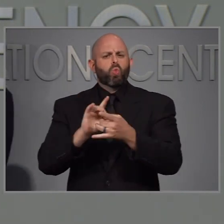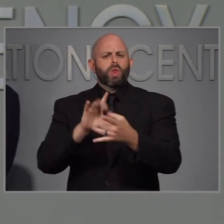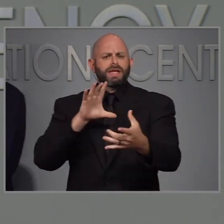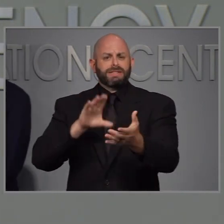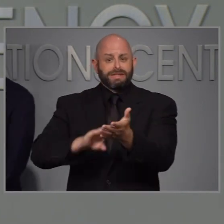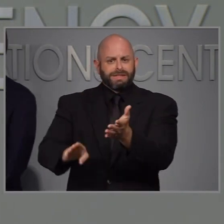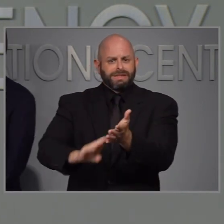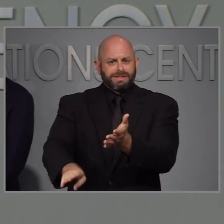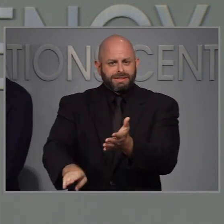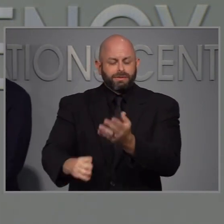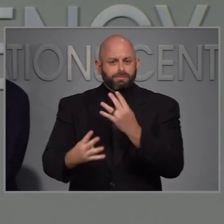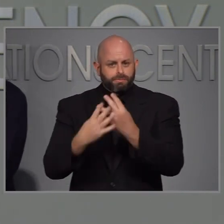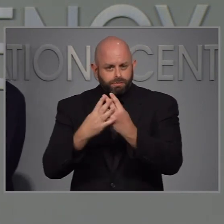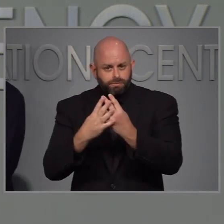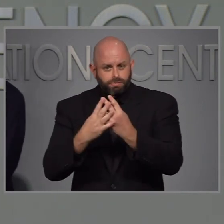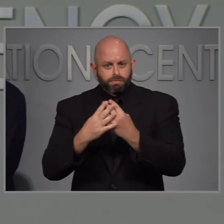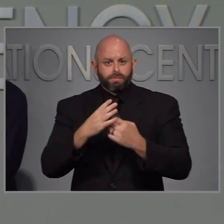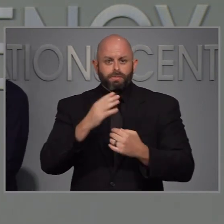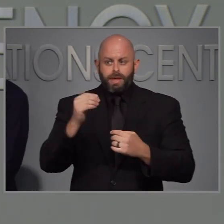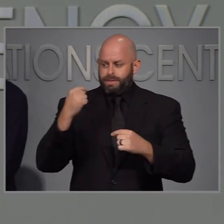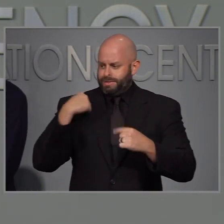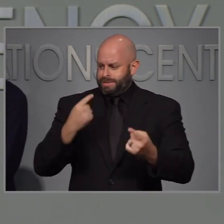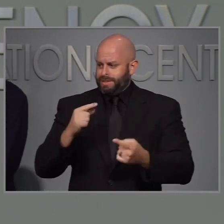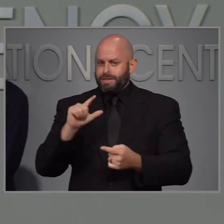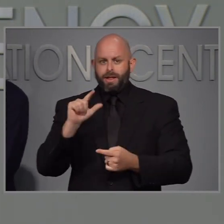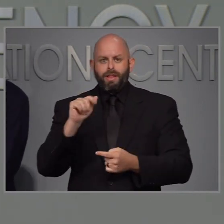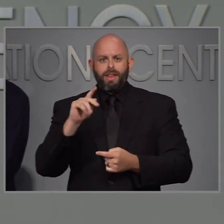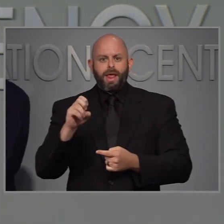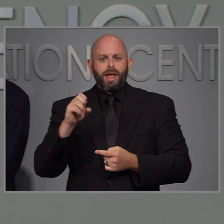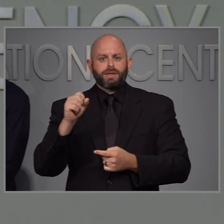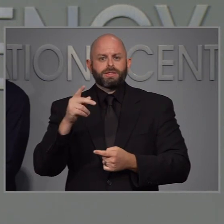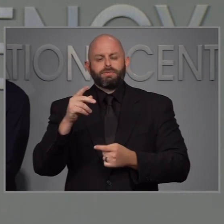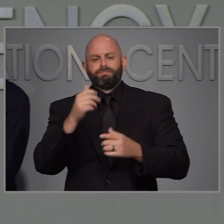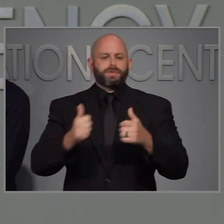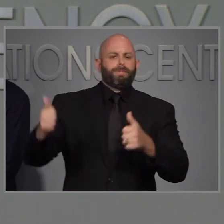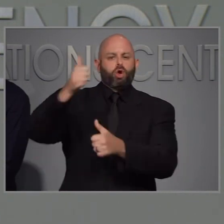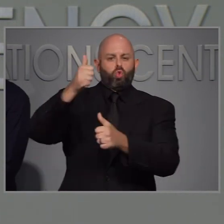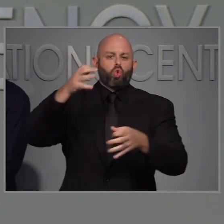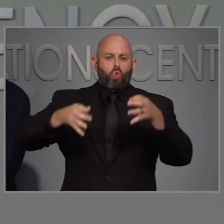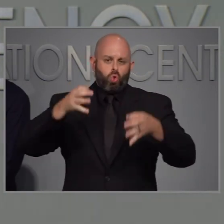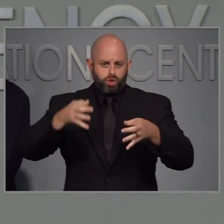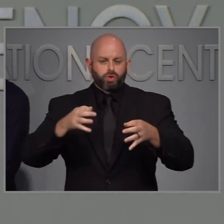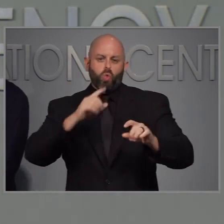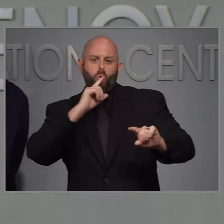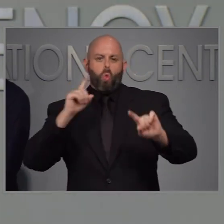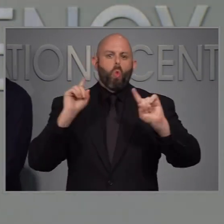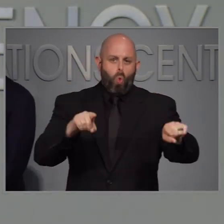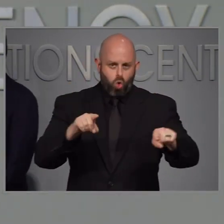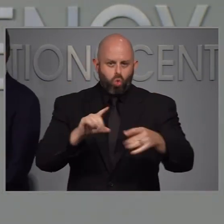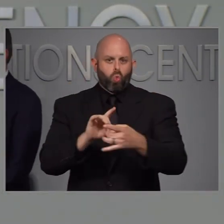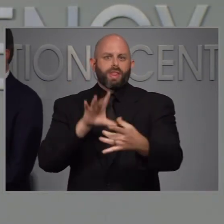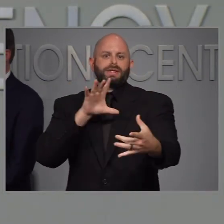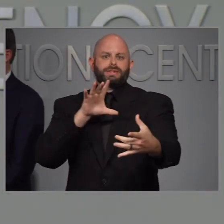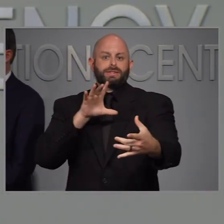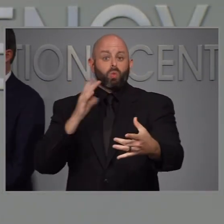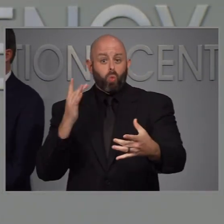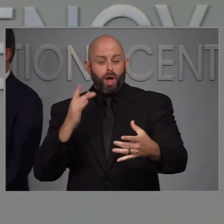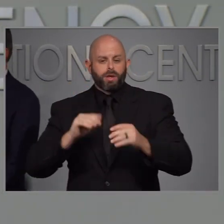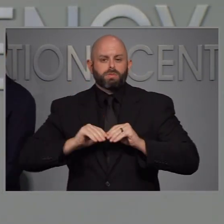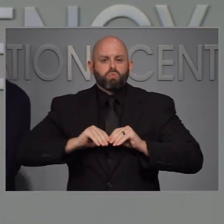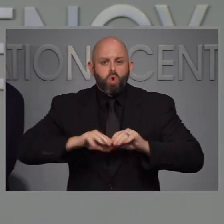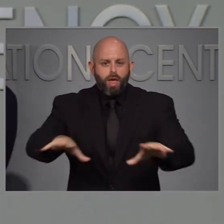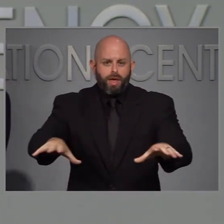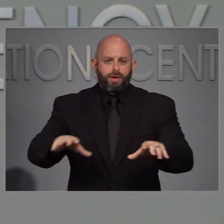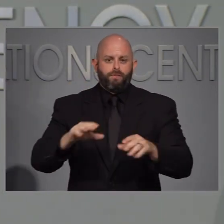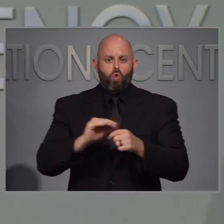sido consideradas para que se les dé libertad y cuántos ya han sido liberados? Y también,